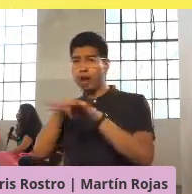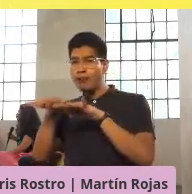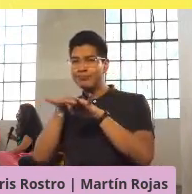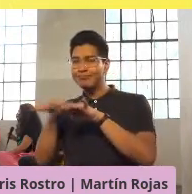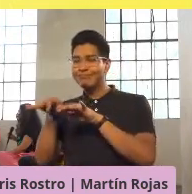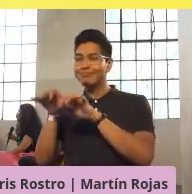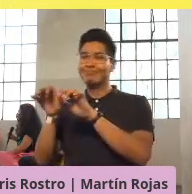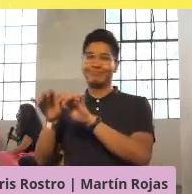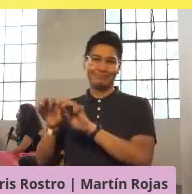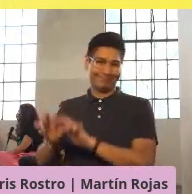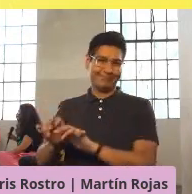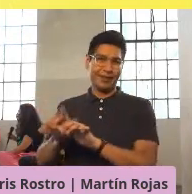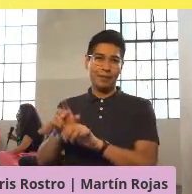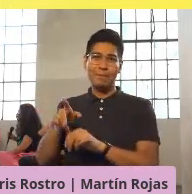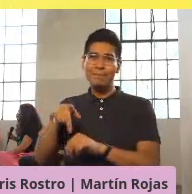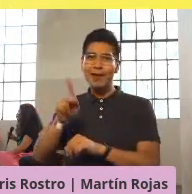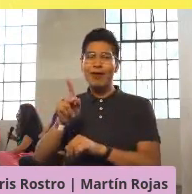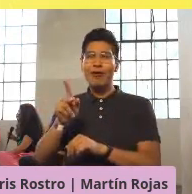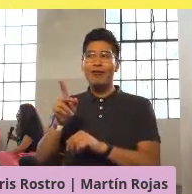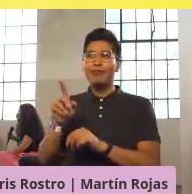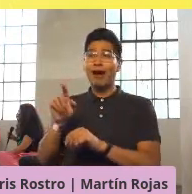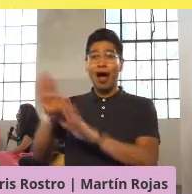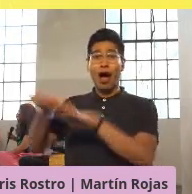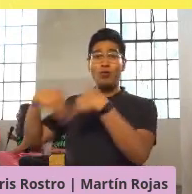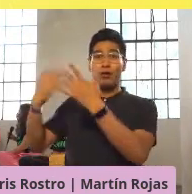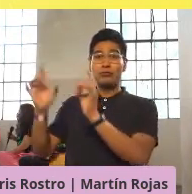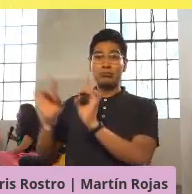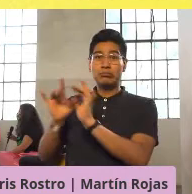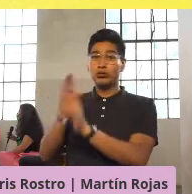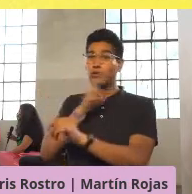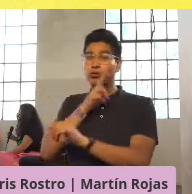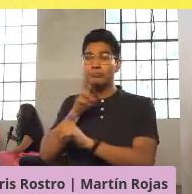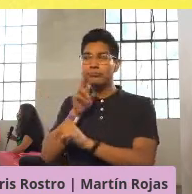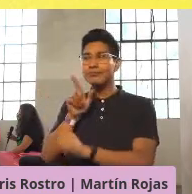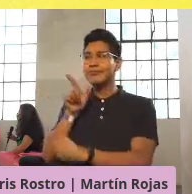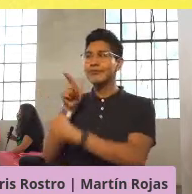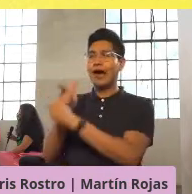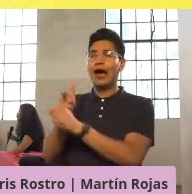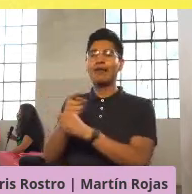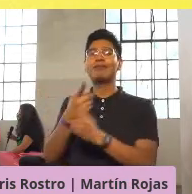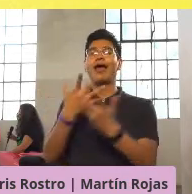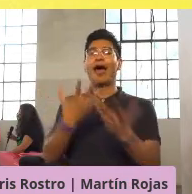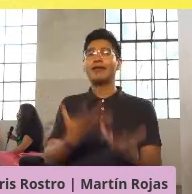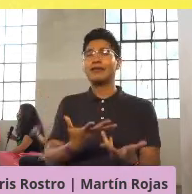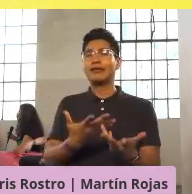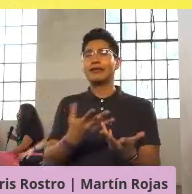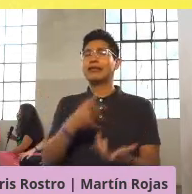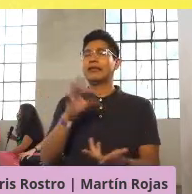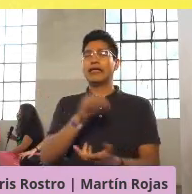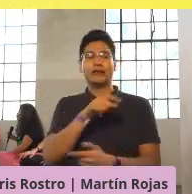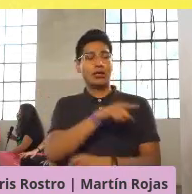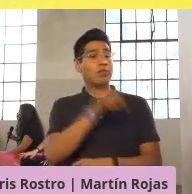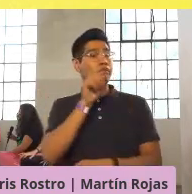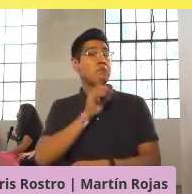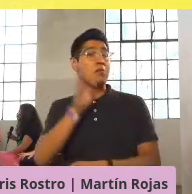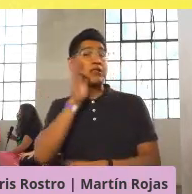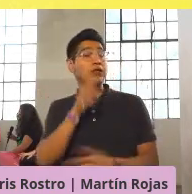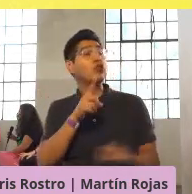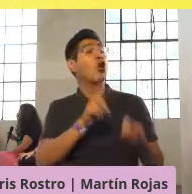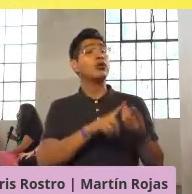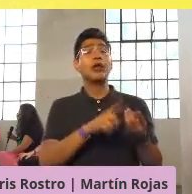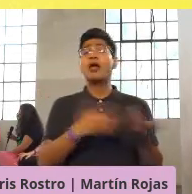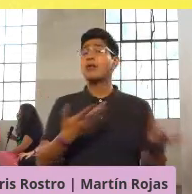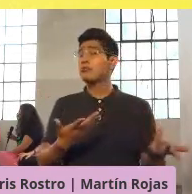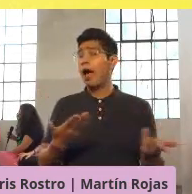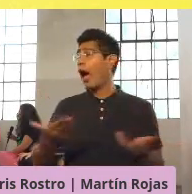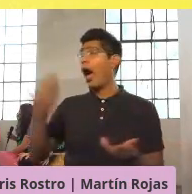es, pasó esto, híjole, ¿qué vamos a hacer? Y estar como, también creo que es algo que pasa mucho, ¿no? Como esta exigencia a las feministas, ¿no? ¿Dónde estaban las feministas